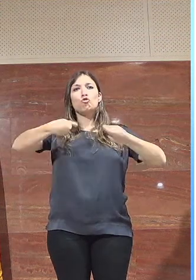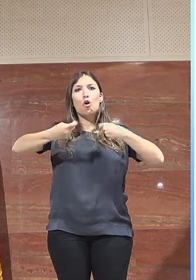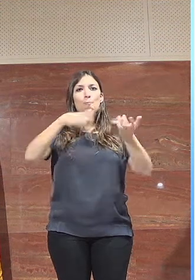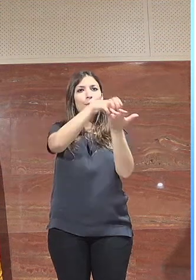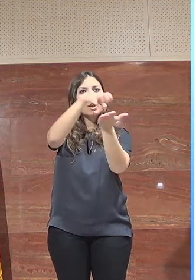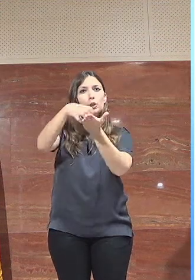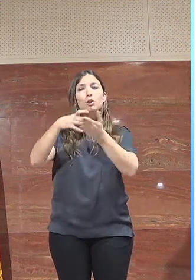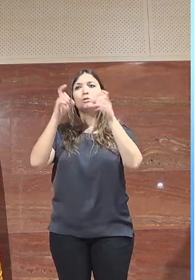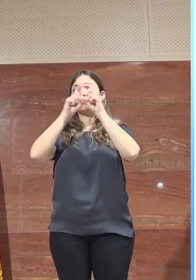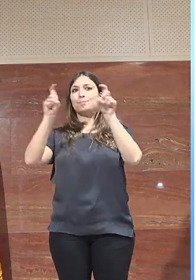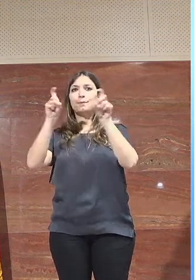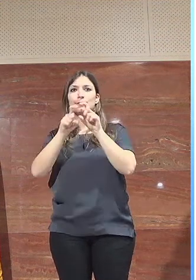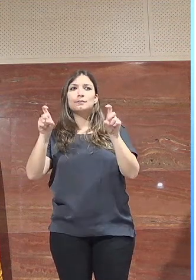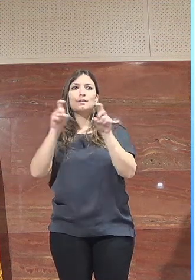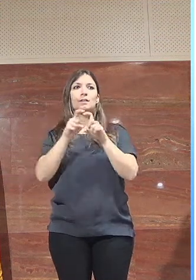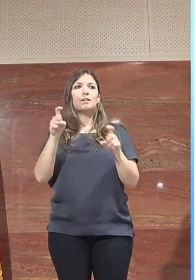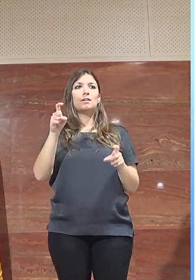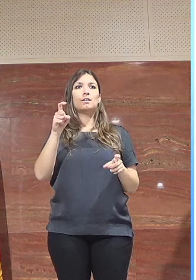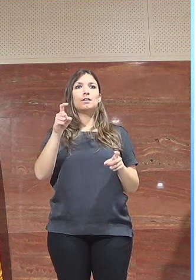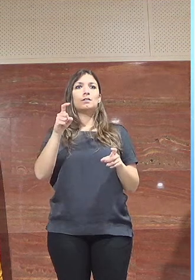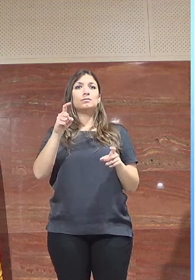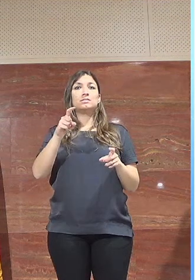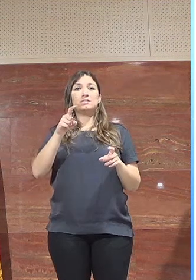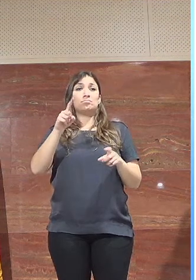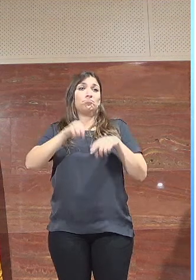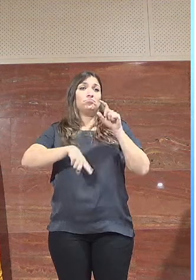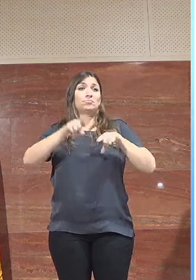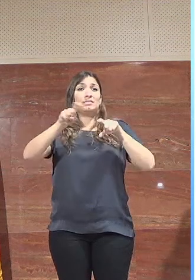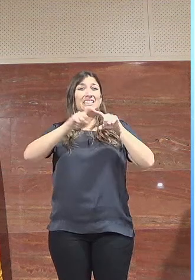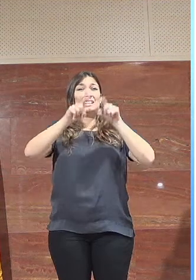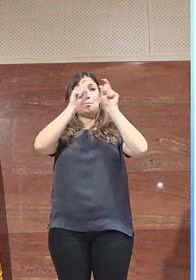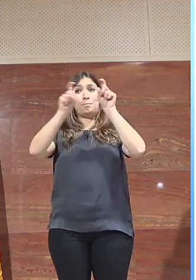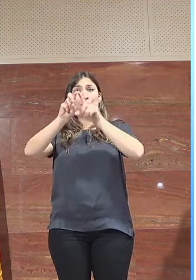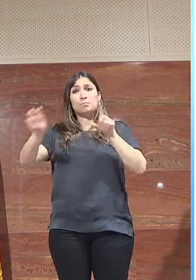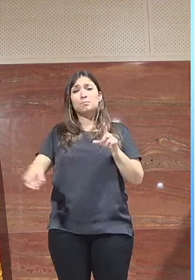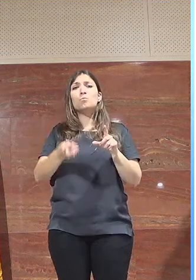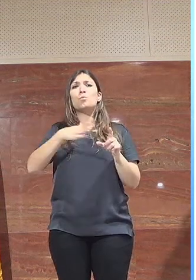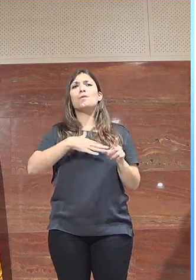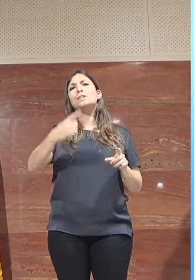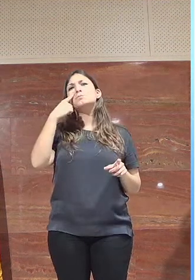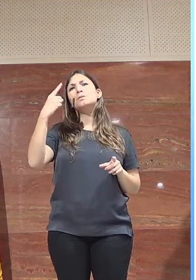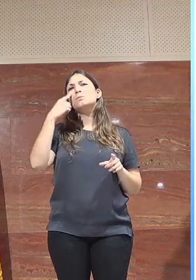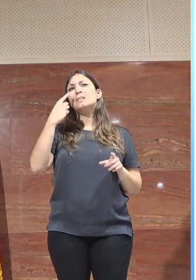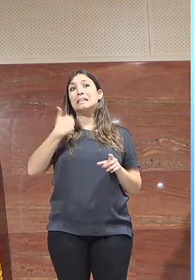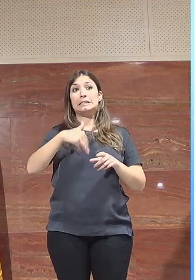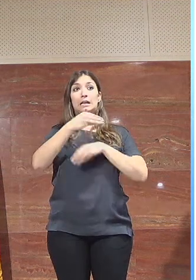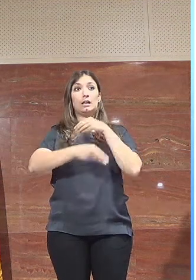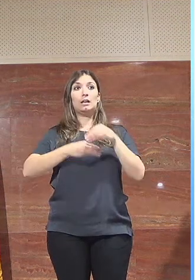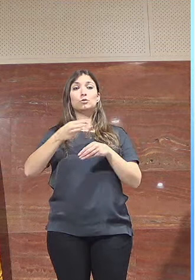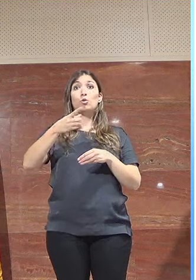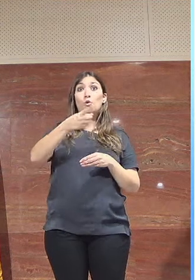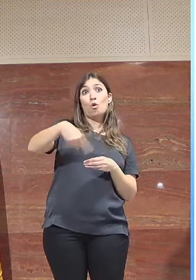comercios, empresas, en diferentes entidades puedan ver una iniciativa que puedan